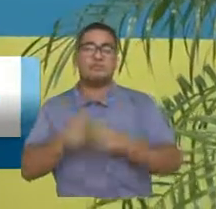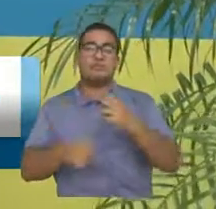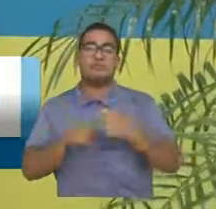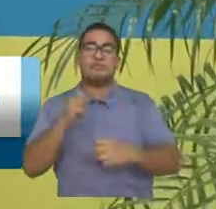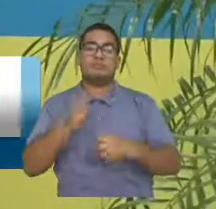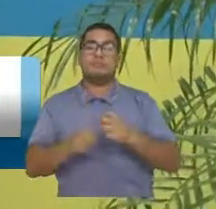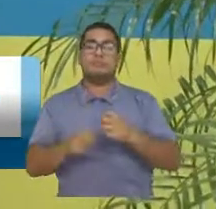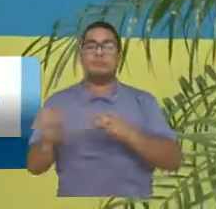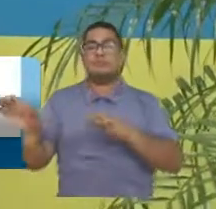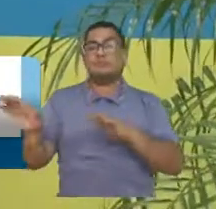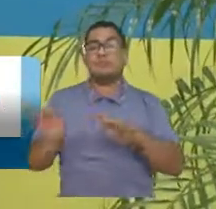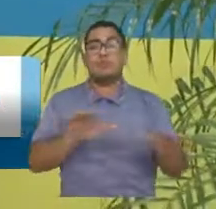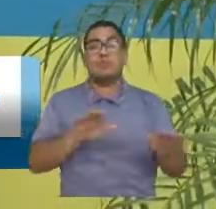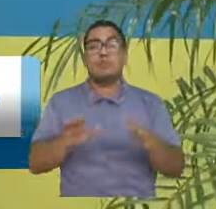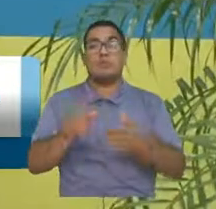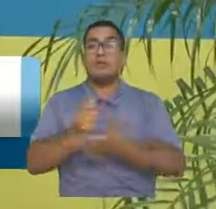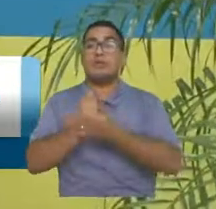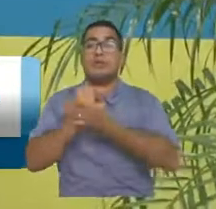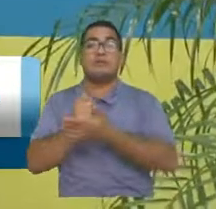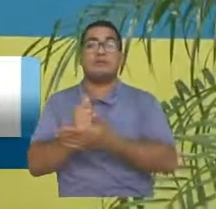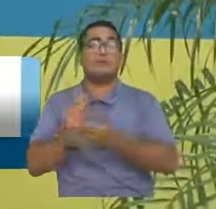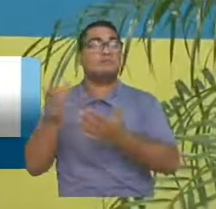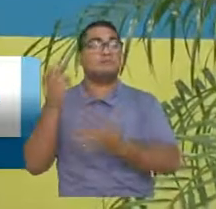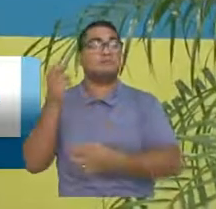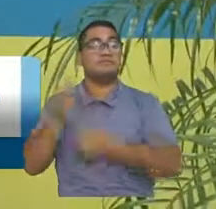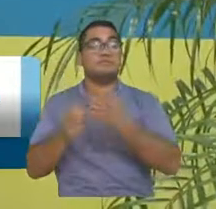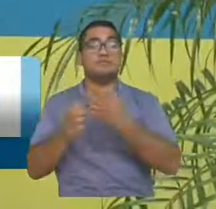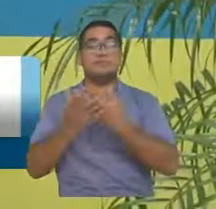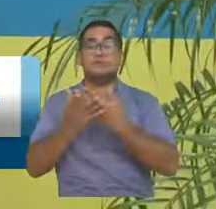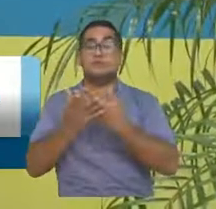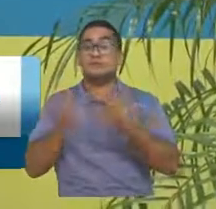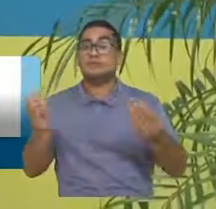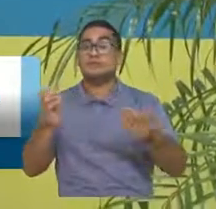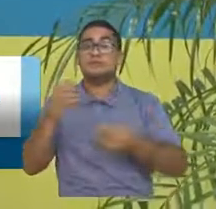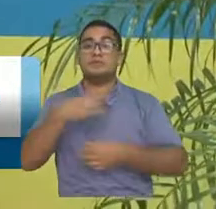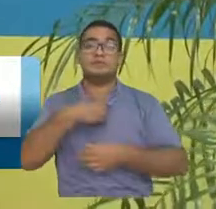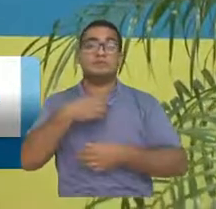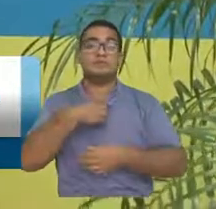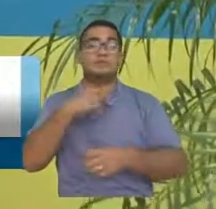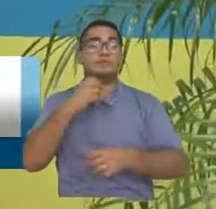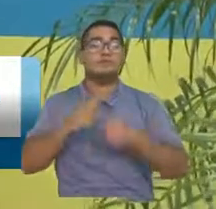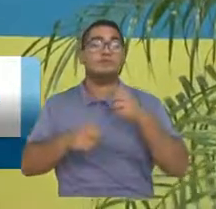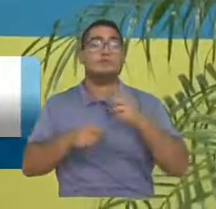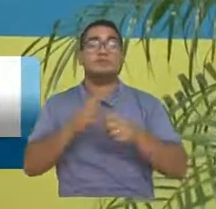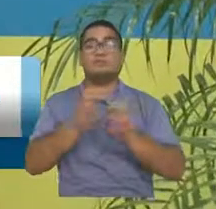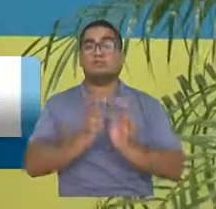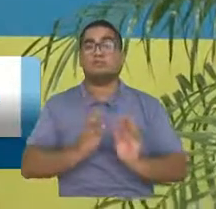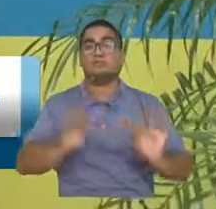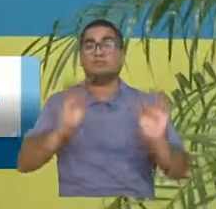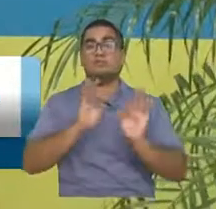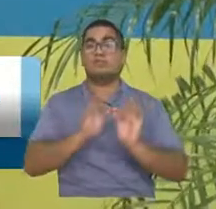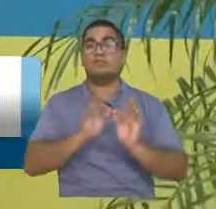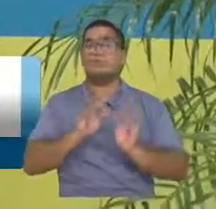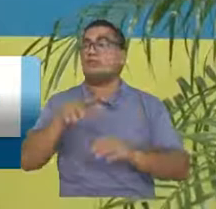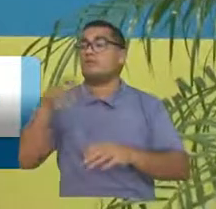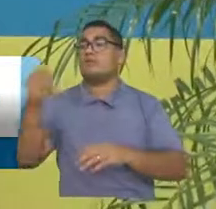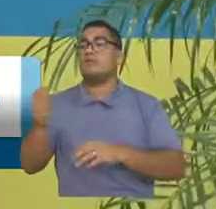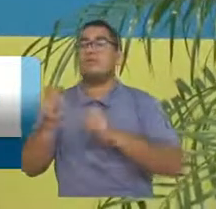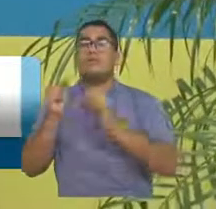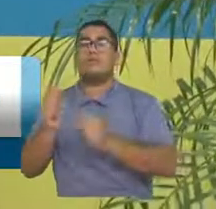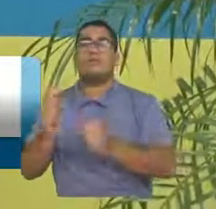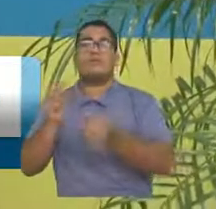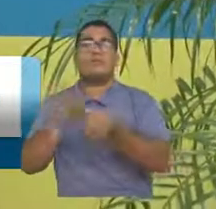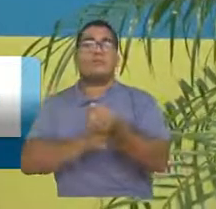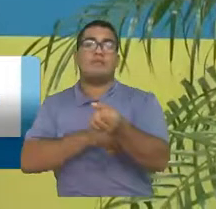no puedes resolver vos, que solo puedes resolver los tuyos. No puedes resolver el problema de tu hermana, que el